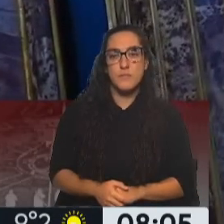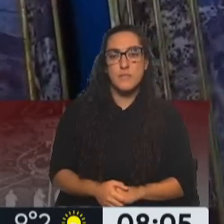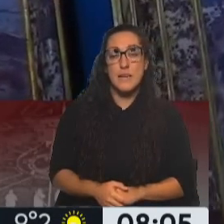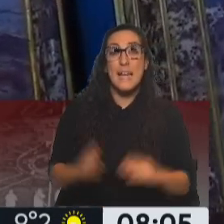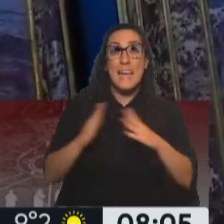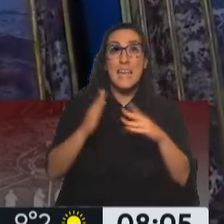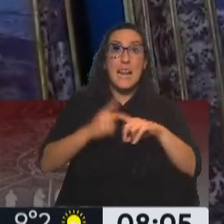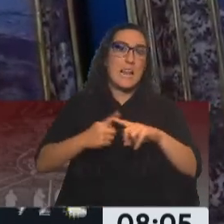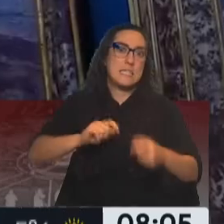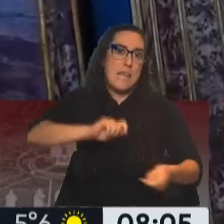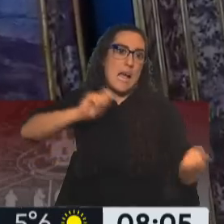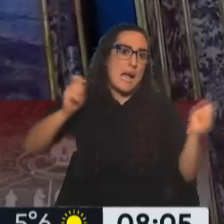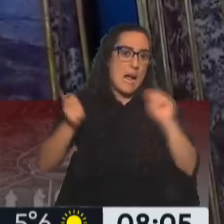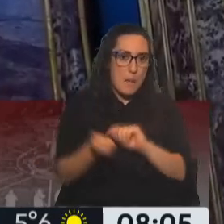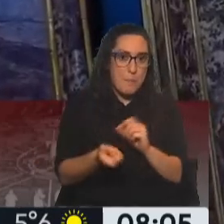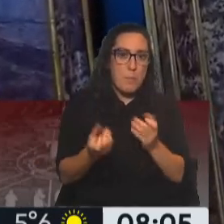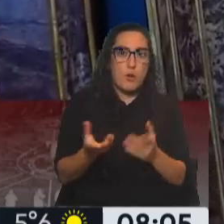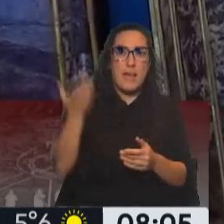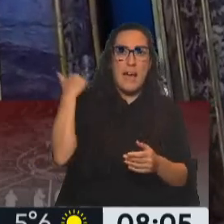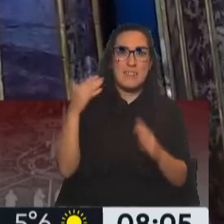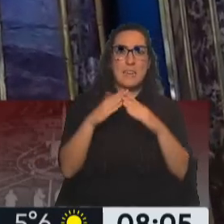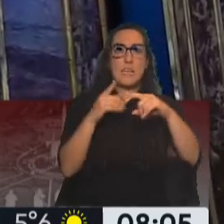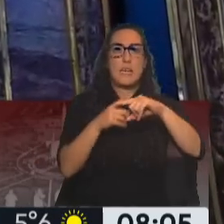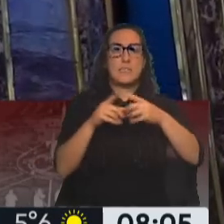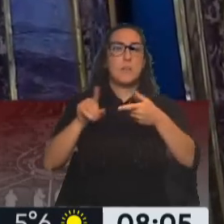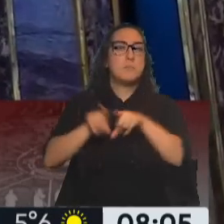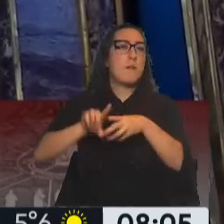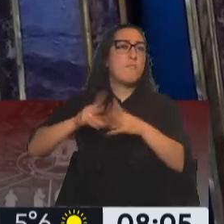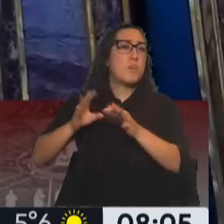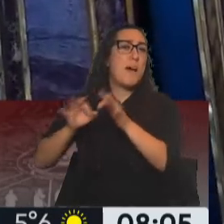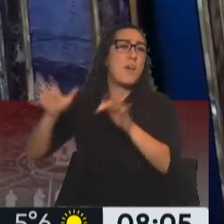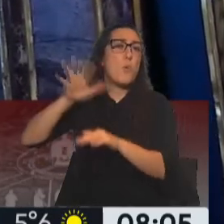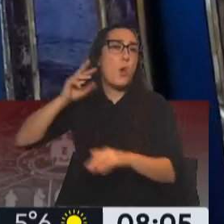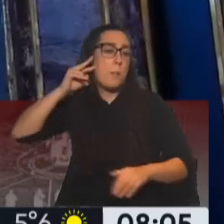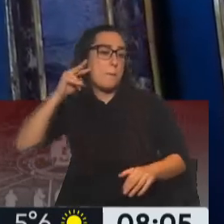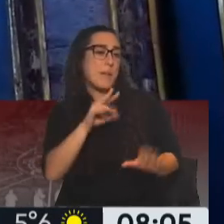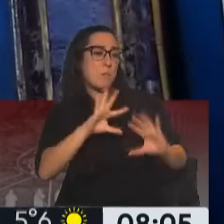ha sido grande porque la Iglesia miraba al mundo desde la visión europea. Claro. Y